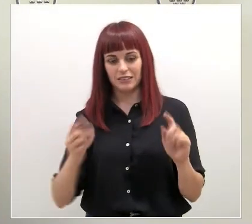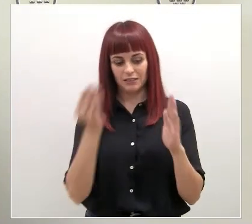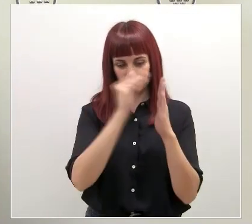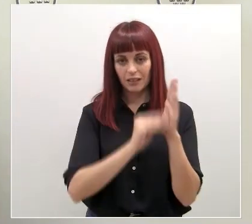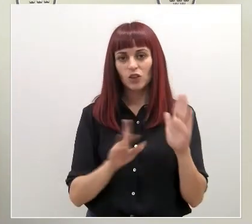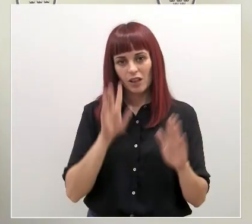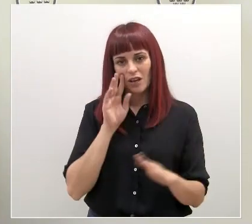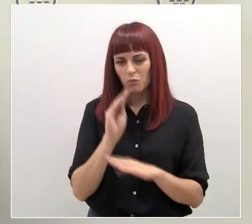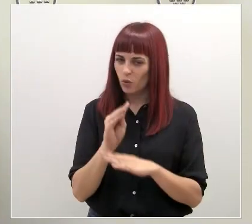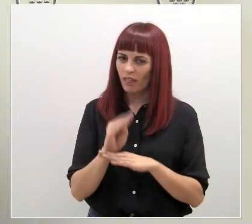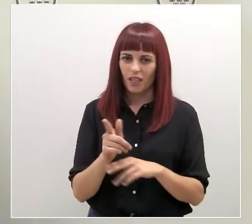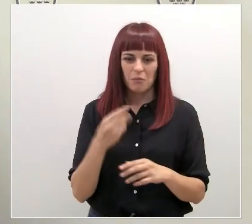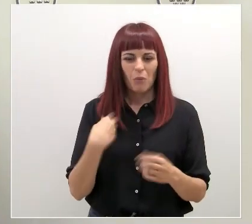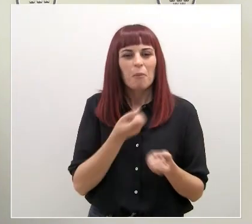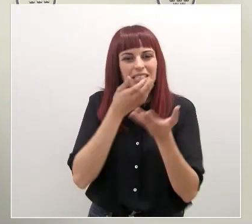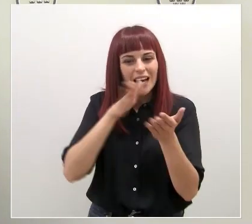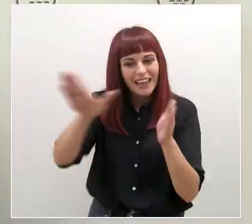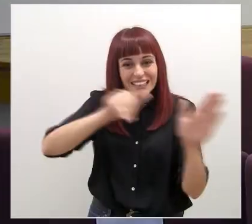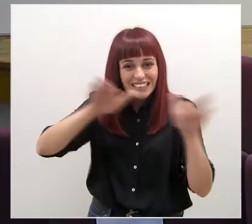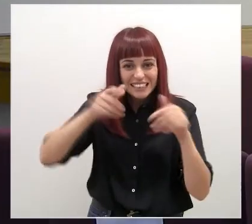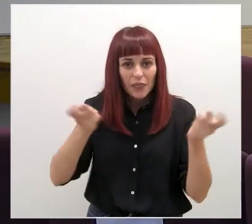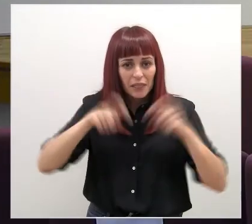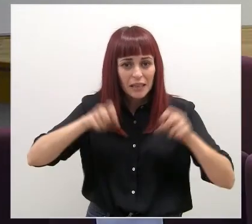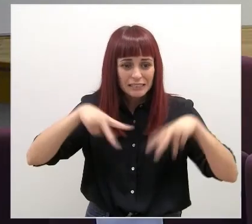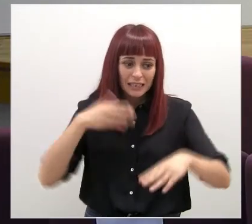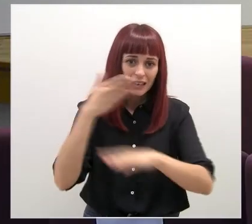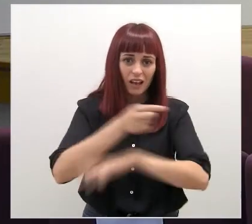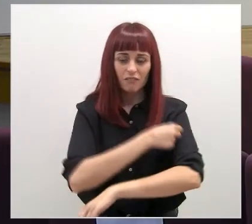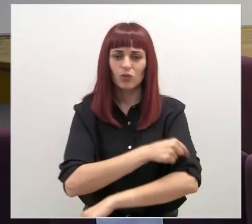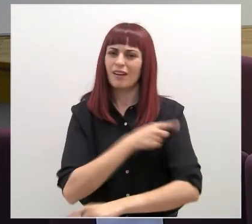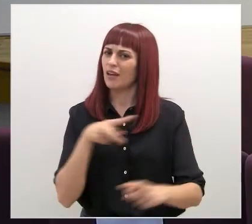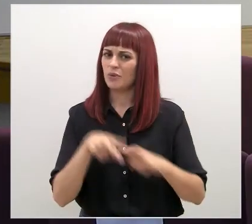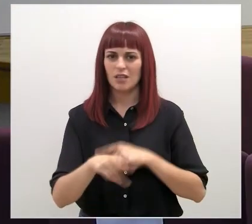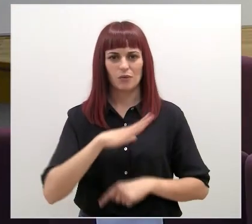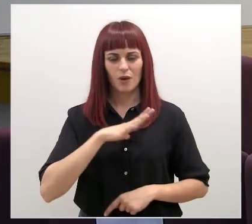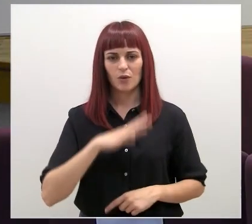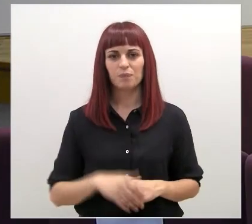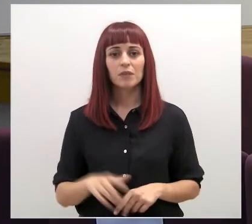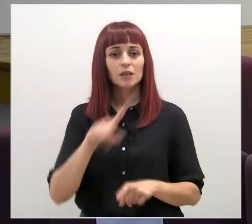sean prudentes y que eviten este tipo de mensajes. Muchas gracias. Bueno, pues todas